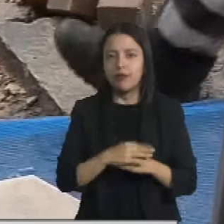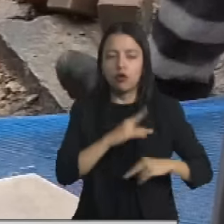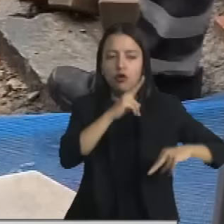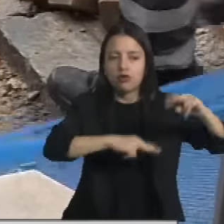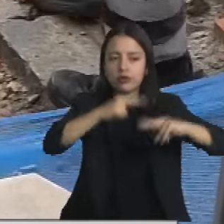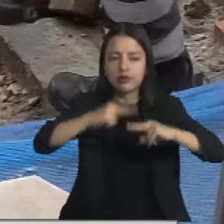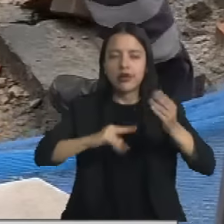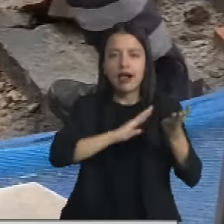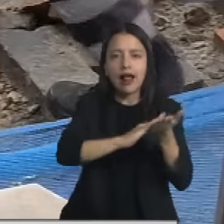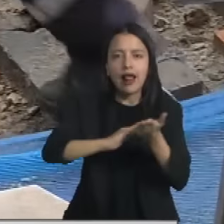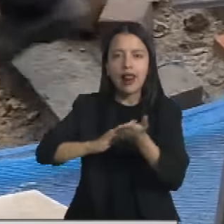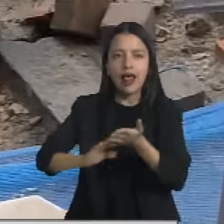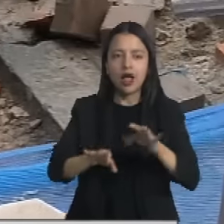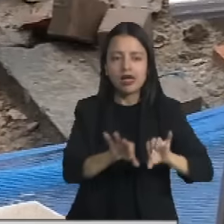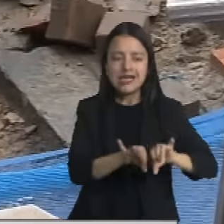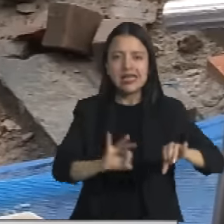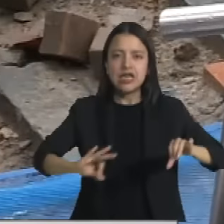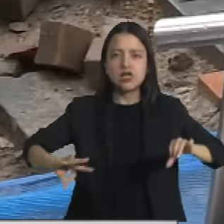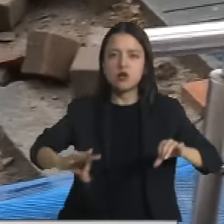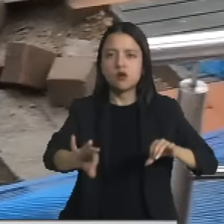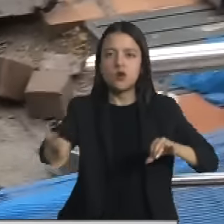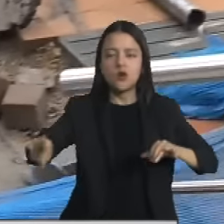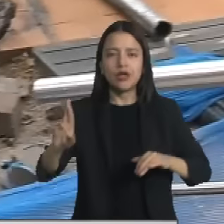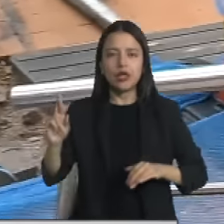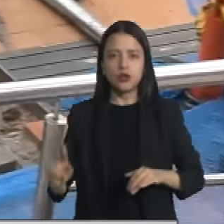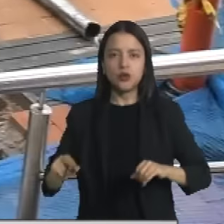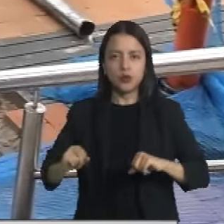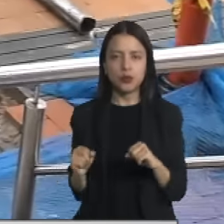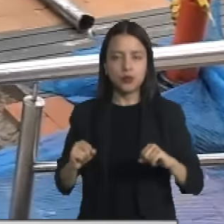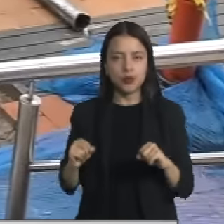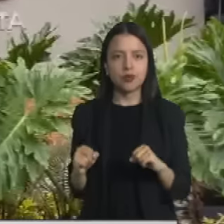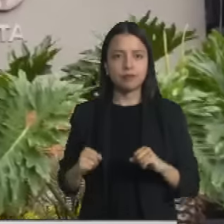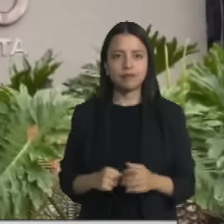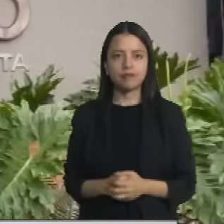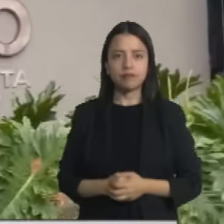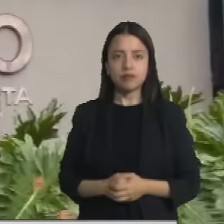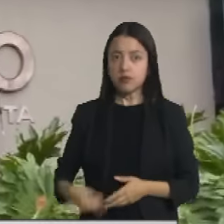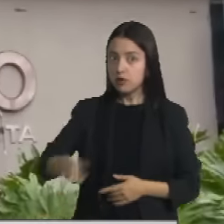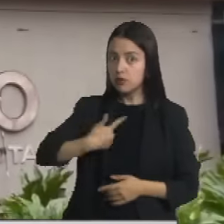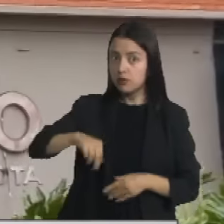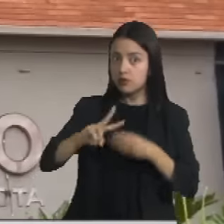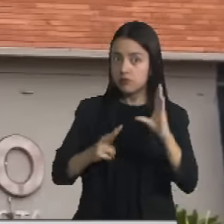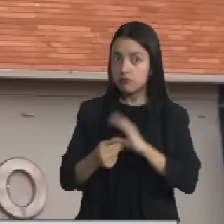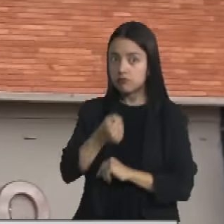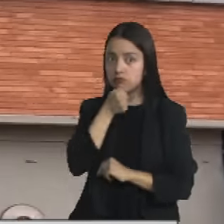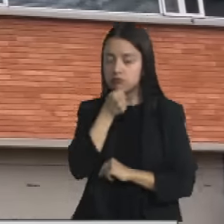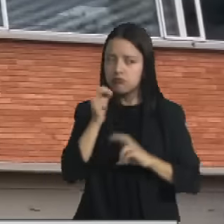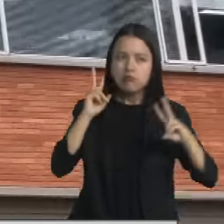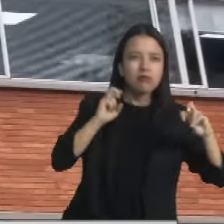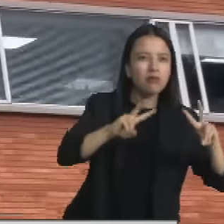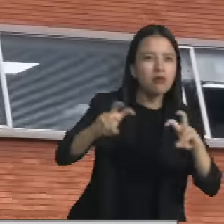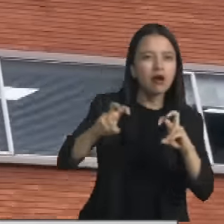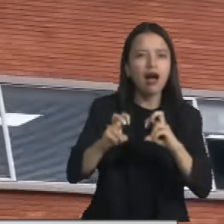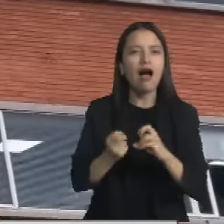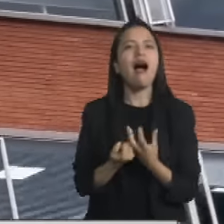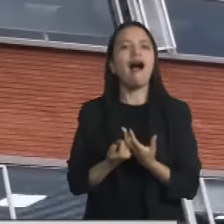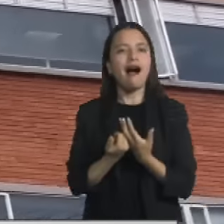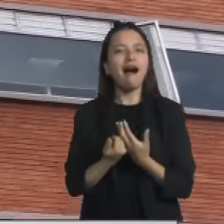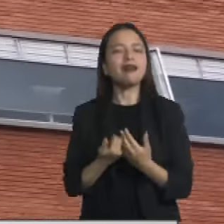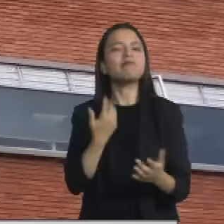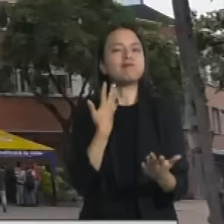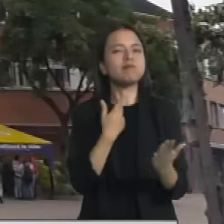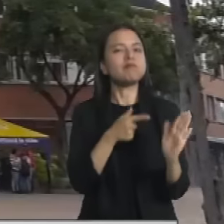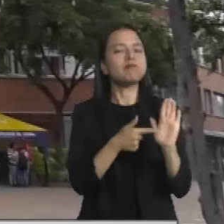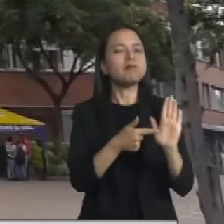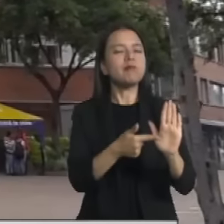de modernización de redes realizadas en el sur de la capital del país. En Noticentro 1 CMI pudimos establecer que la empresa de acueducto y alcantarillado de